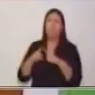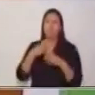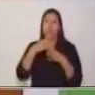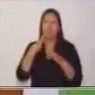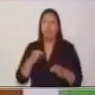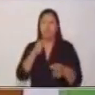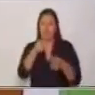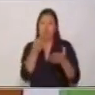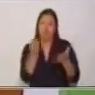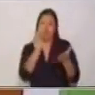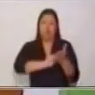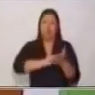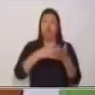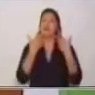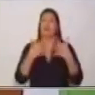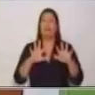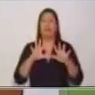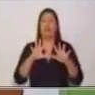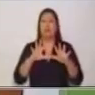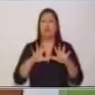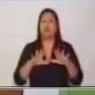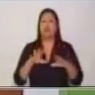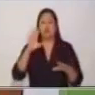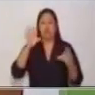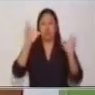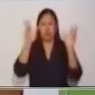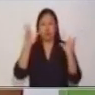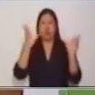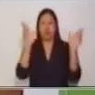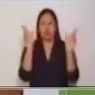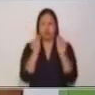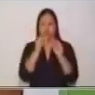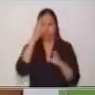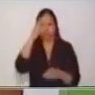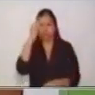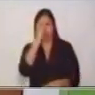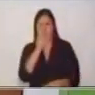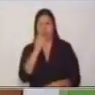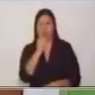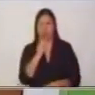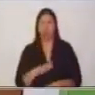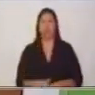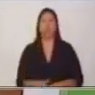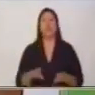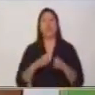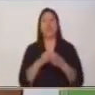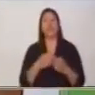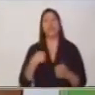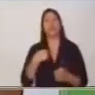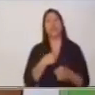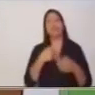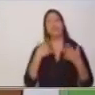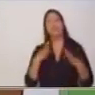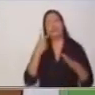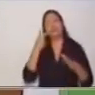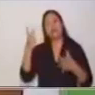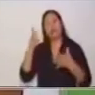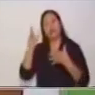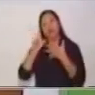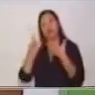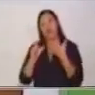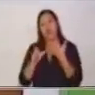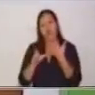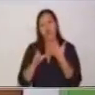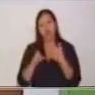conclusión. Entonces, juntando ya estos que hemos visto, las características y las estructuras,